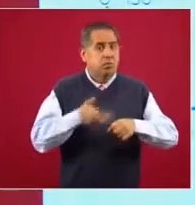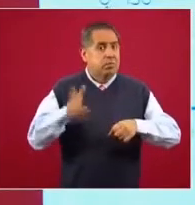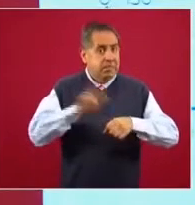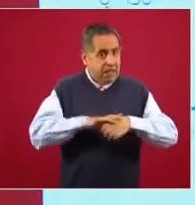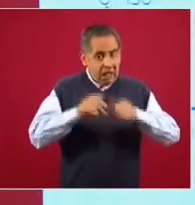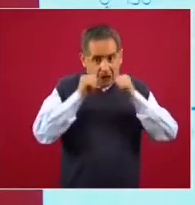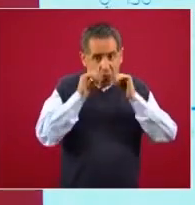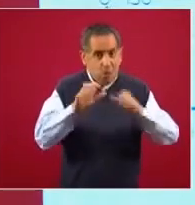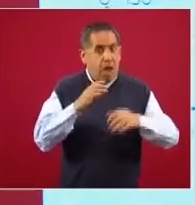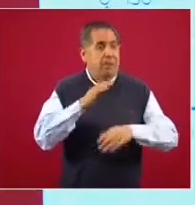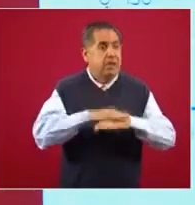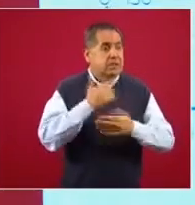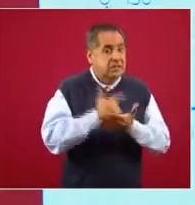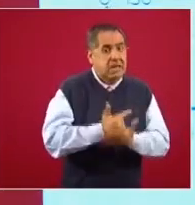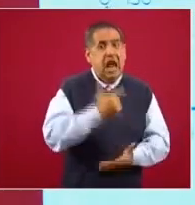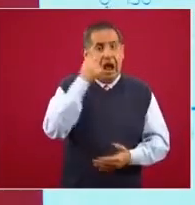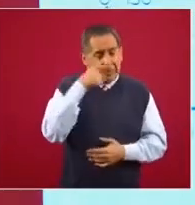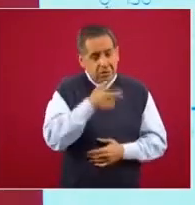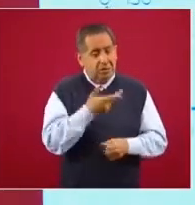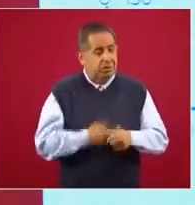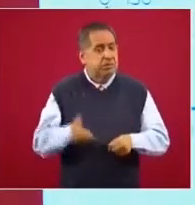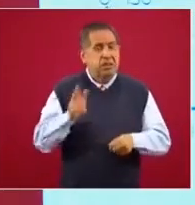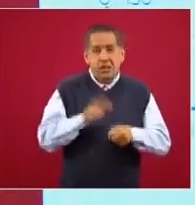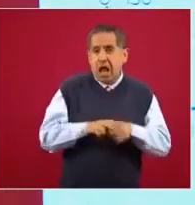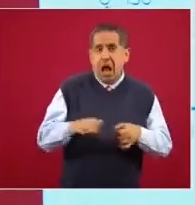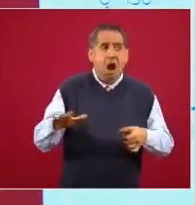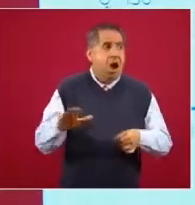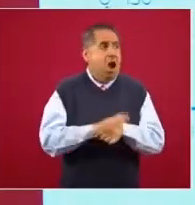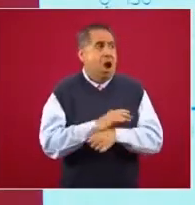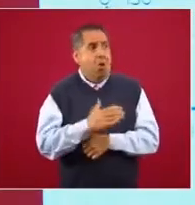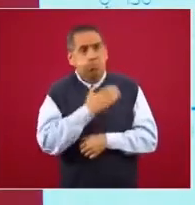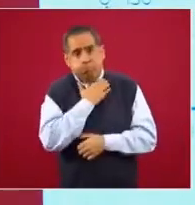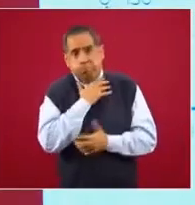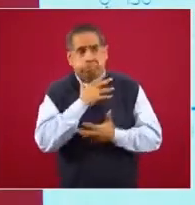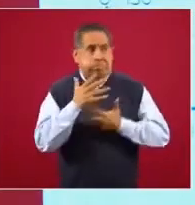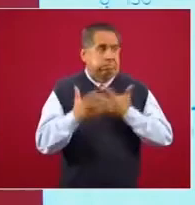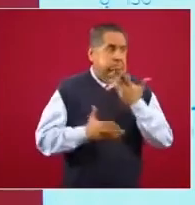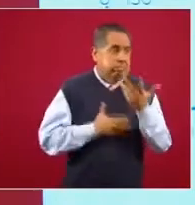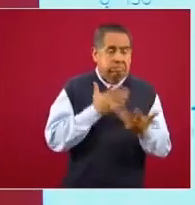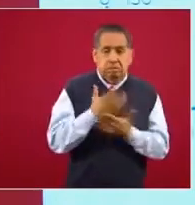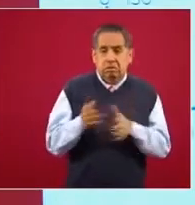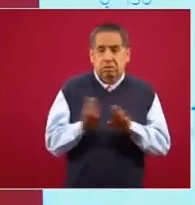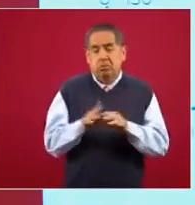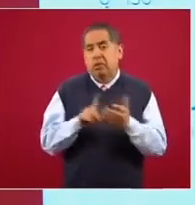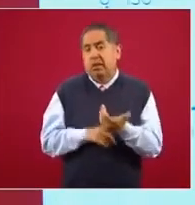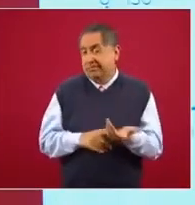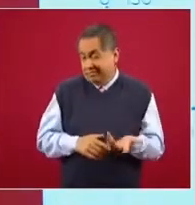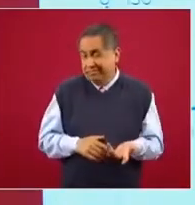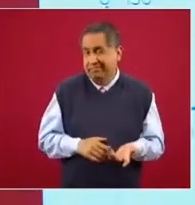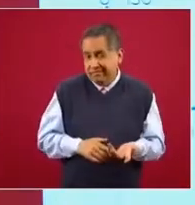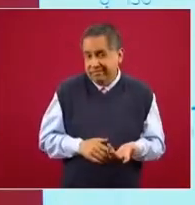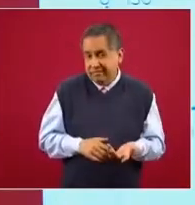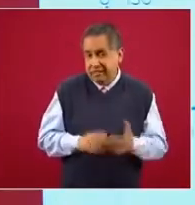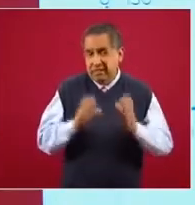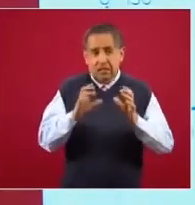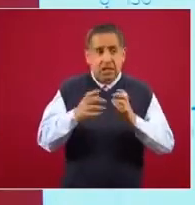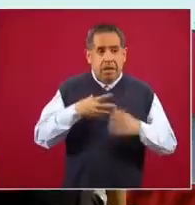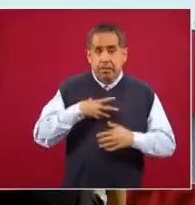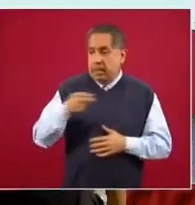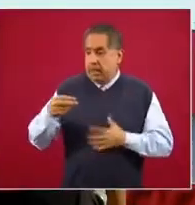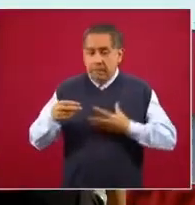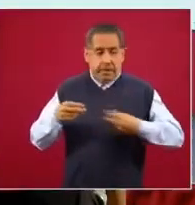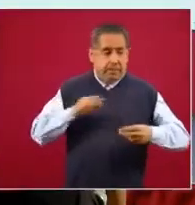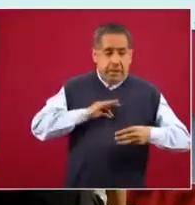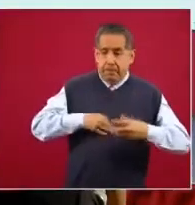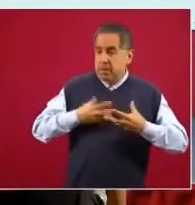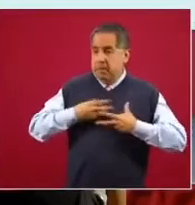puede producir casos graves que requieren hospitalización, saturación de las unidades y lógicamente transmisión